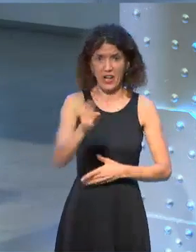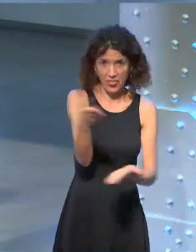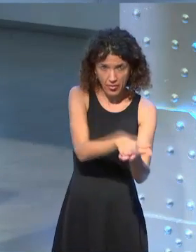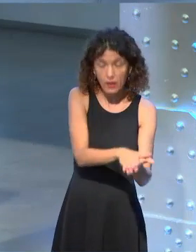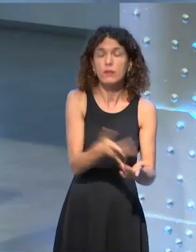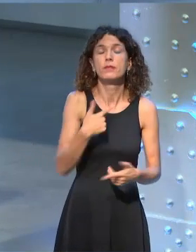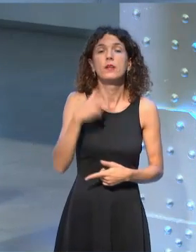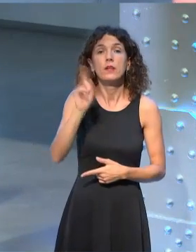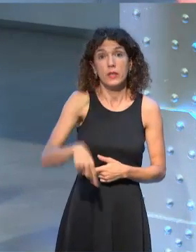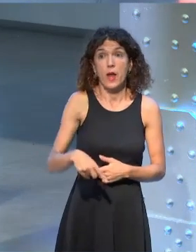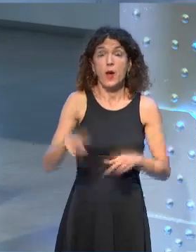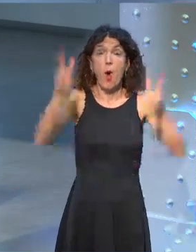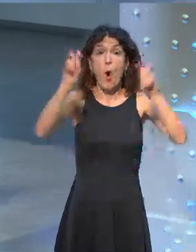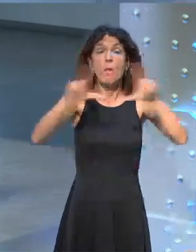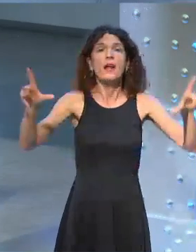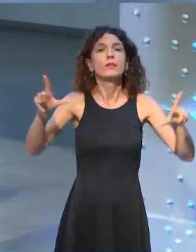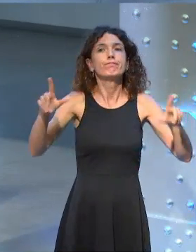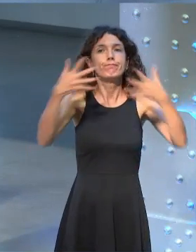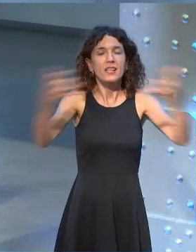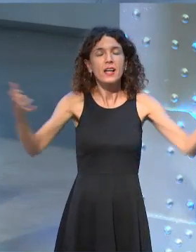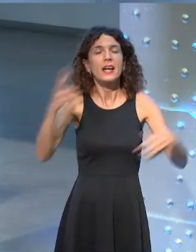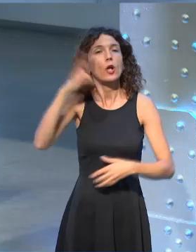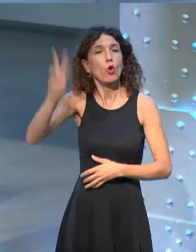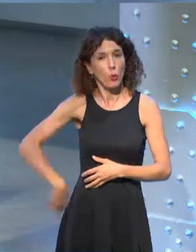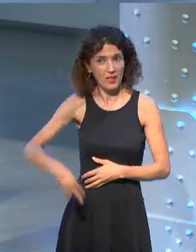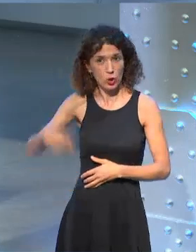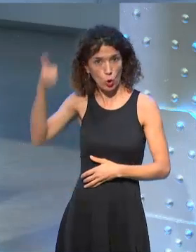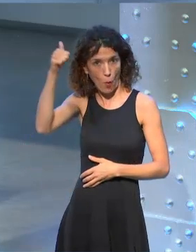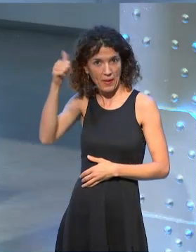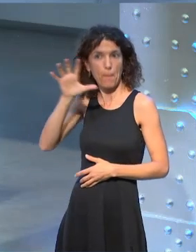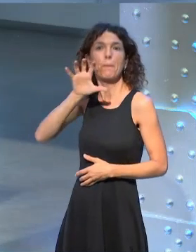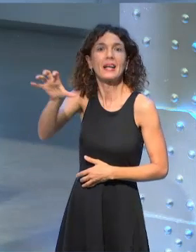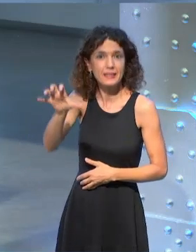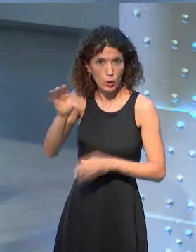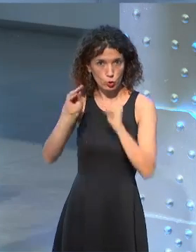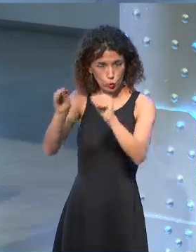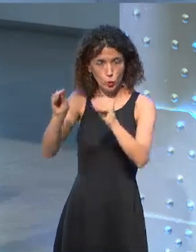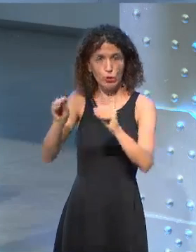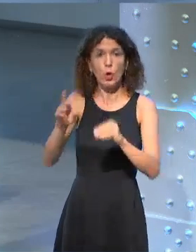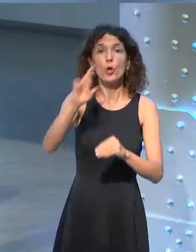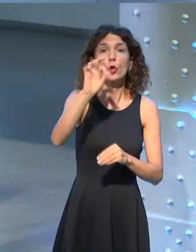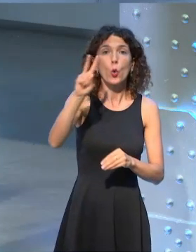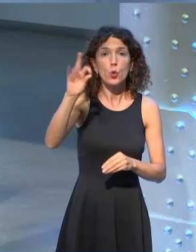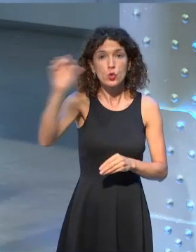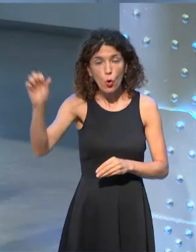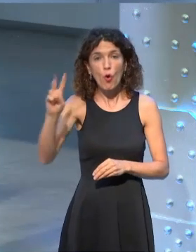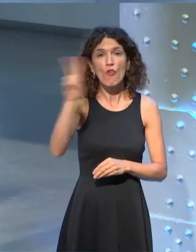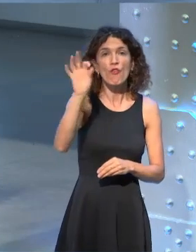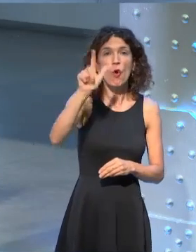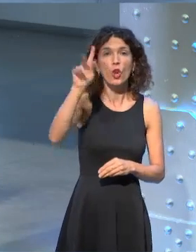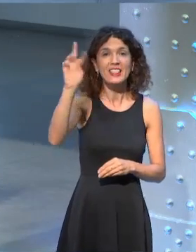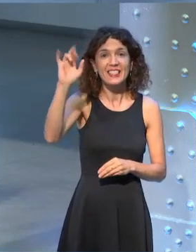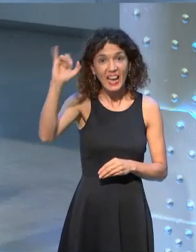inscripción a los grandes hombres el reconocimiento de la patria, no pensaron que entre Rousseau o Voltaire podría haber